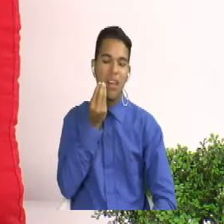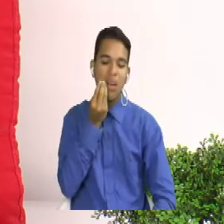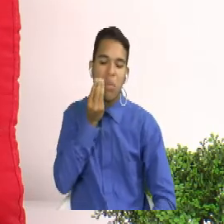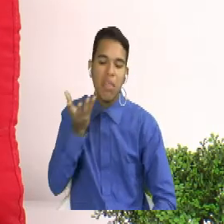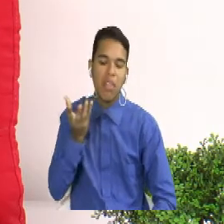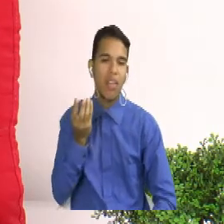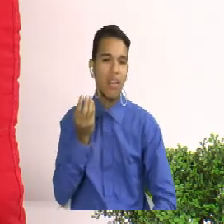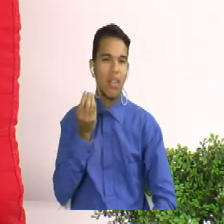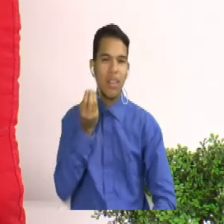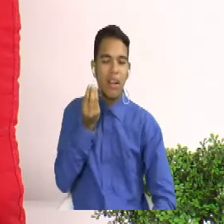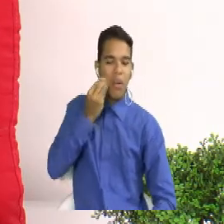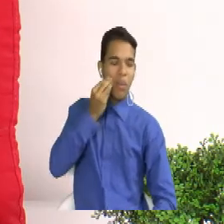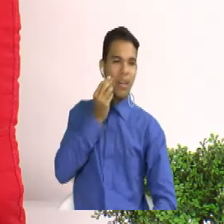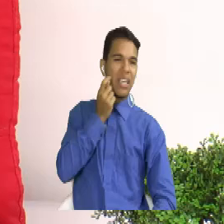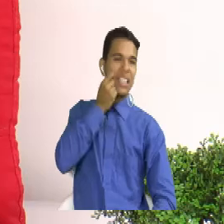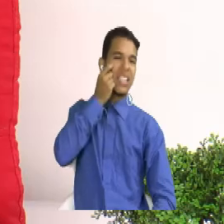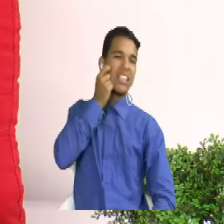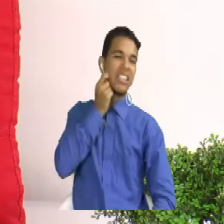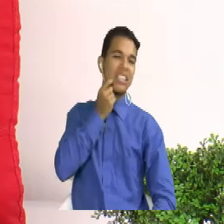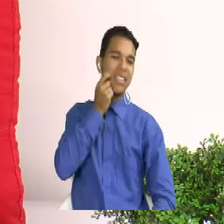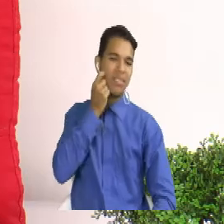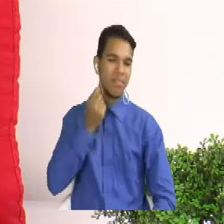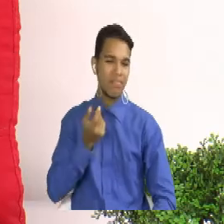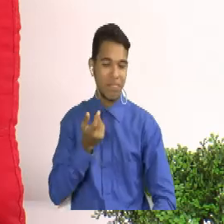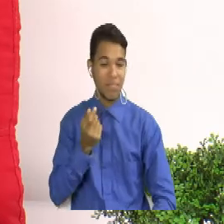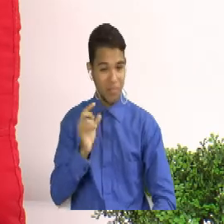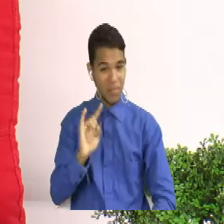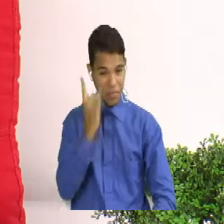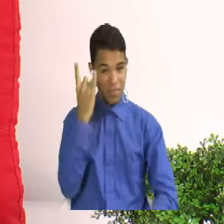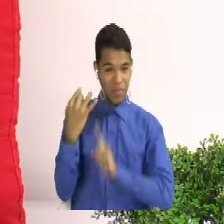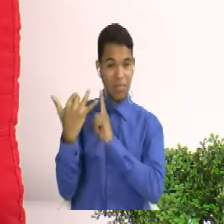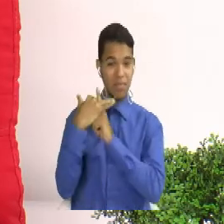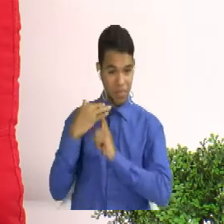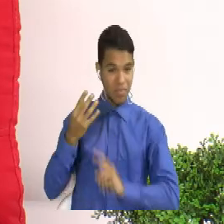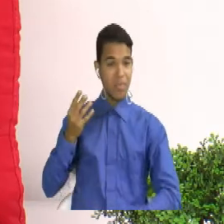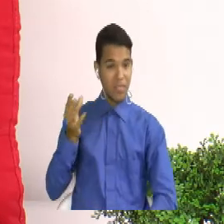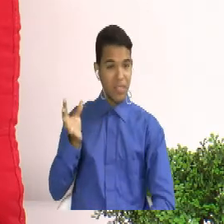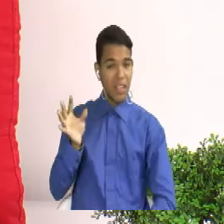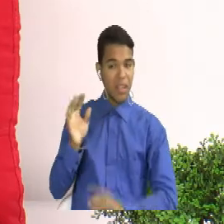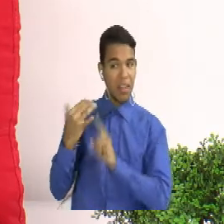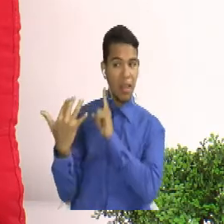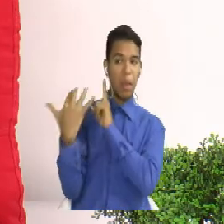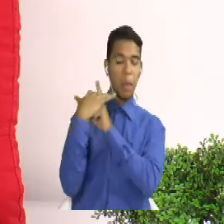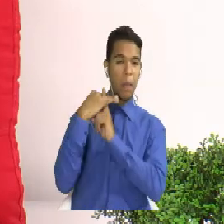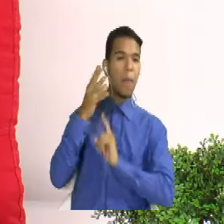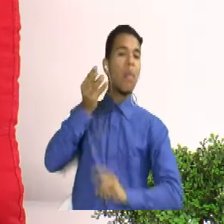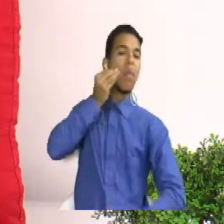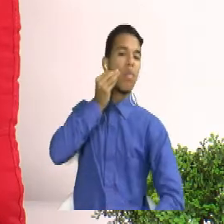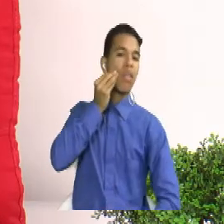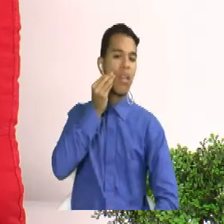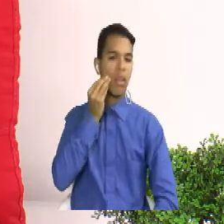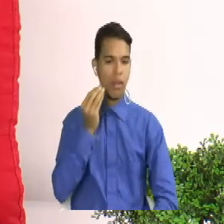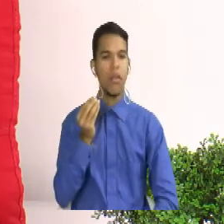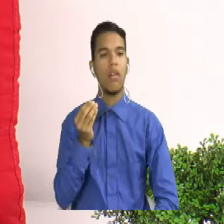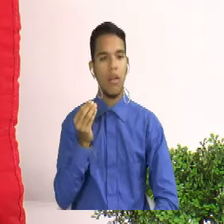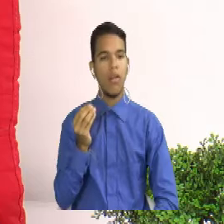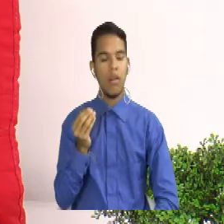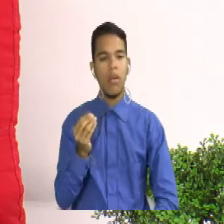también es, Dios, perjudicial, eso se pega. Hay gente que dice que no, es un problema hormonal. Sí, es un